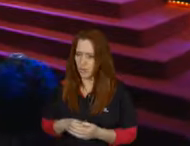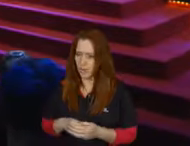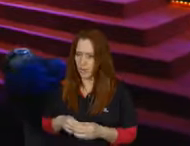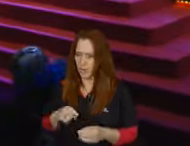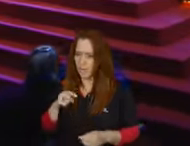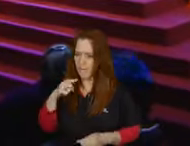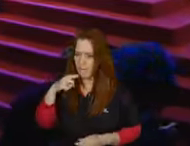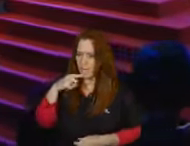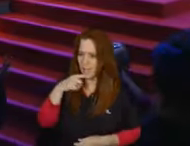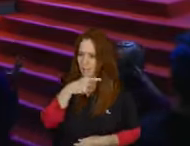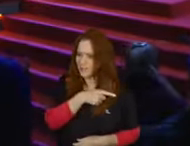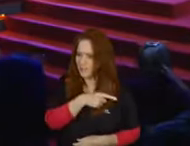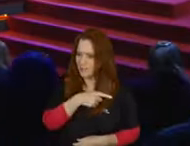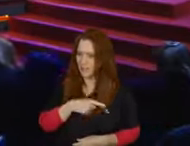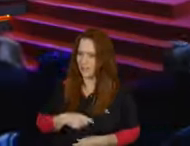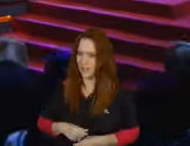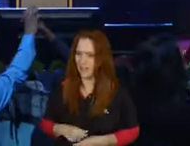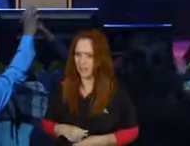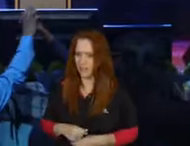toda acusación.